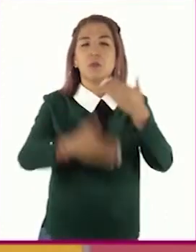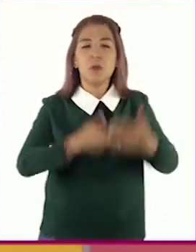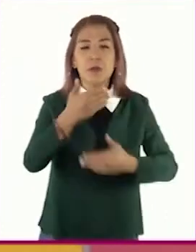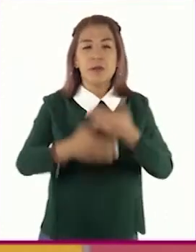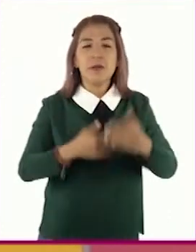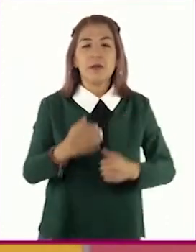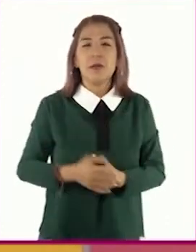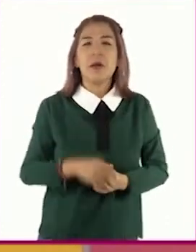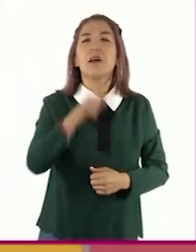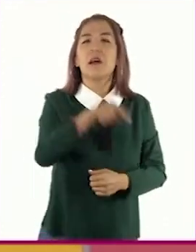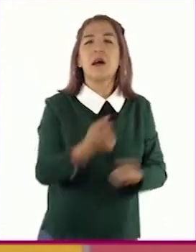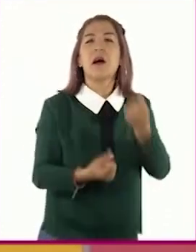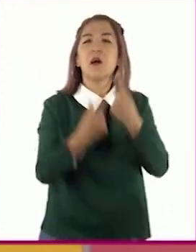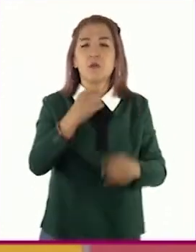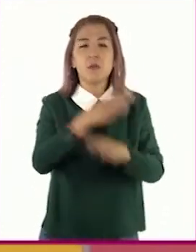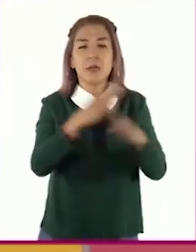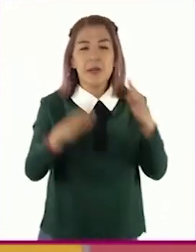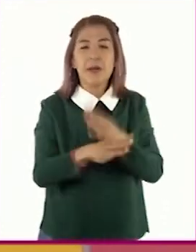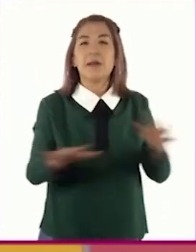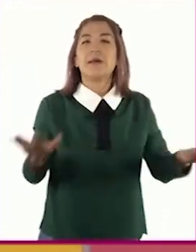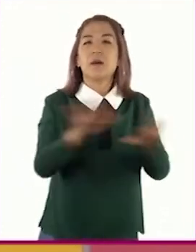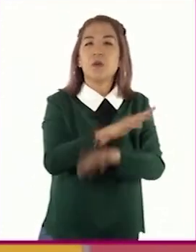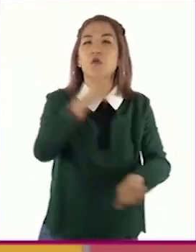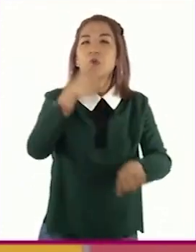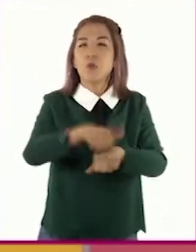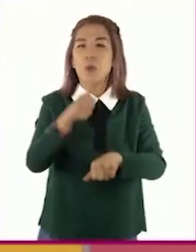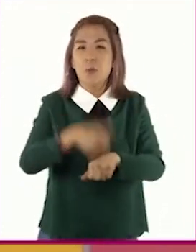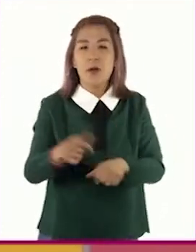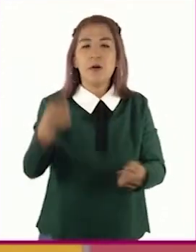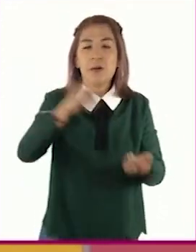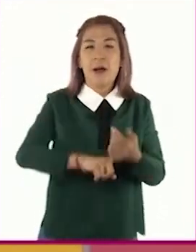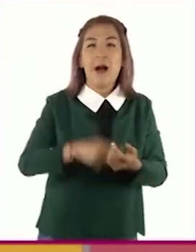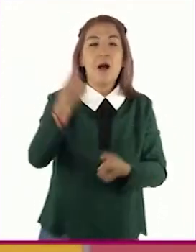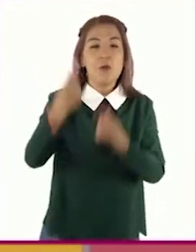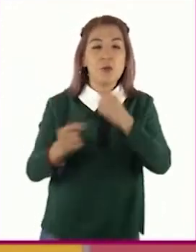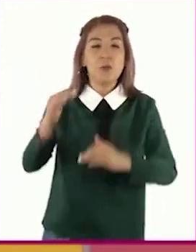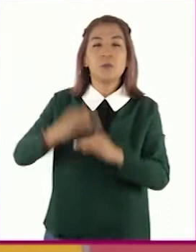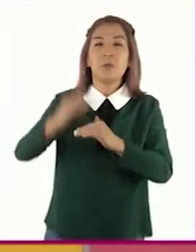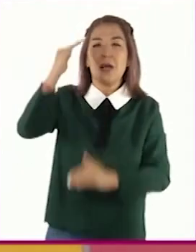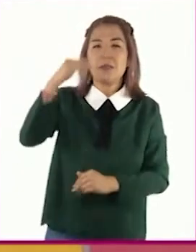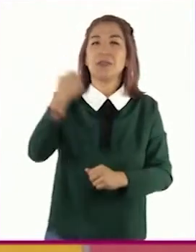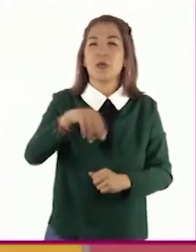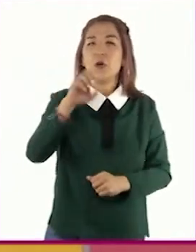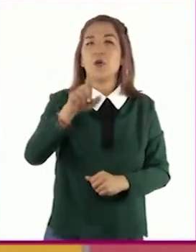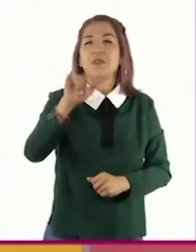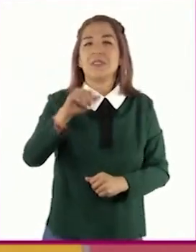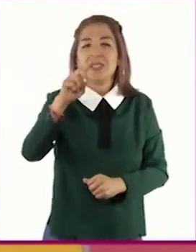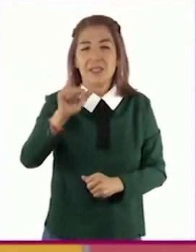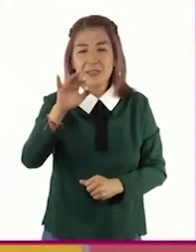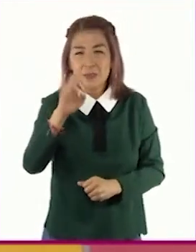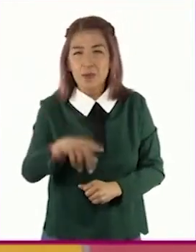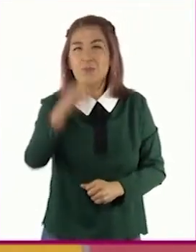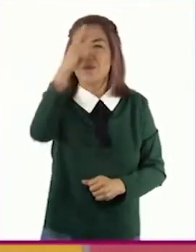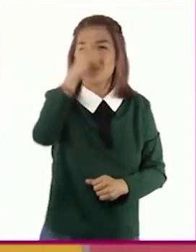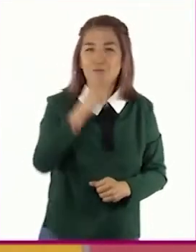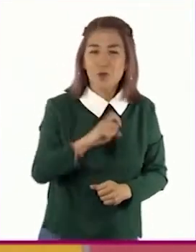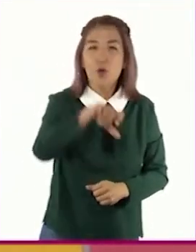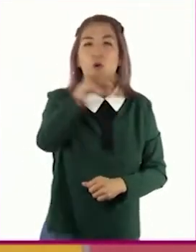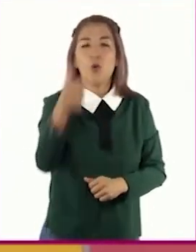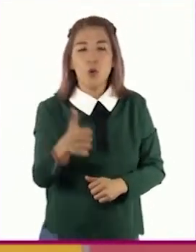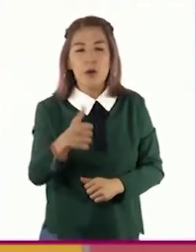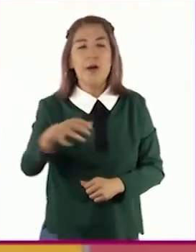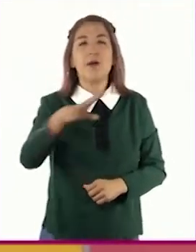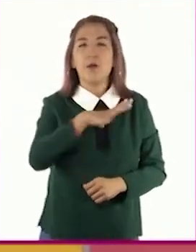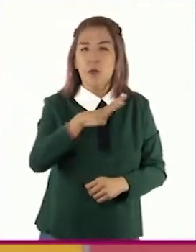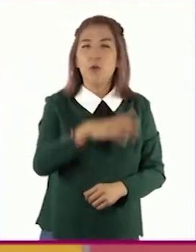en ese proceso ocurre que algunos elementos cambian de número de oxidación. Hay unos que aumentan, ¿sí?, se llama oxidación, y ya tiene que haber